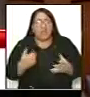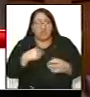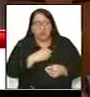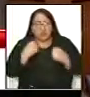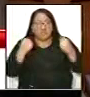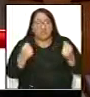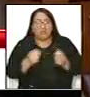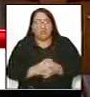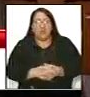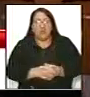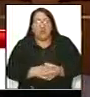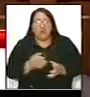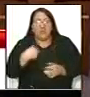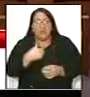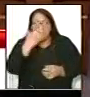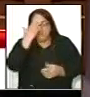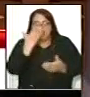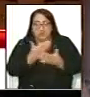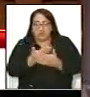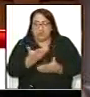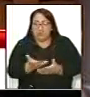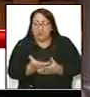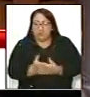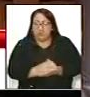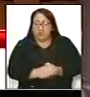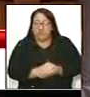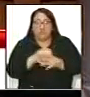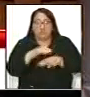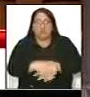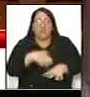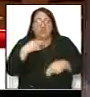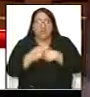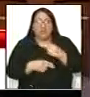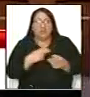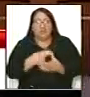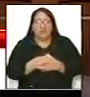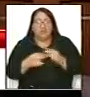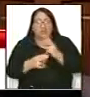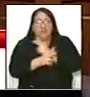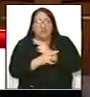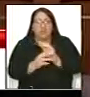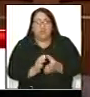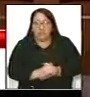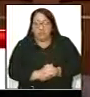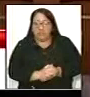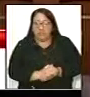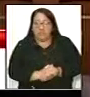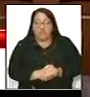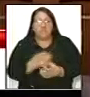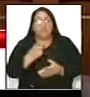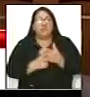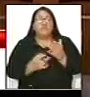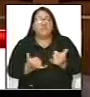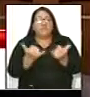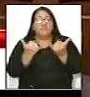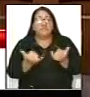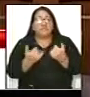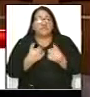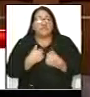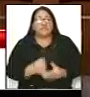eso. Y es una afrenta a la Asamblea Nacional Venezolana que hoy